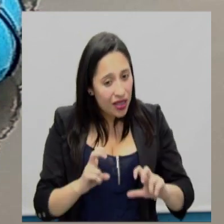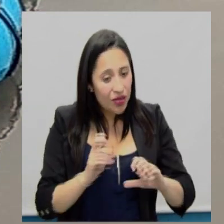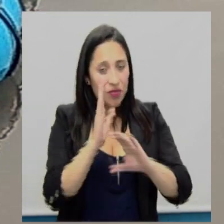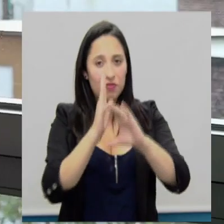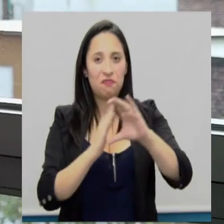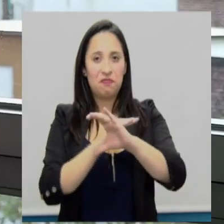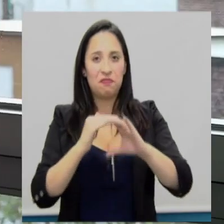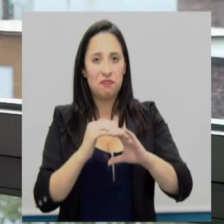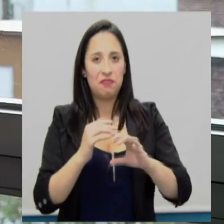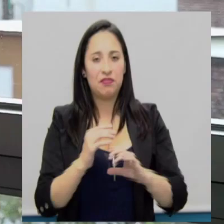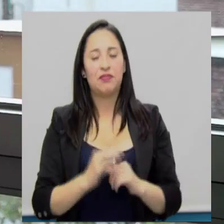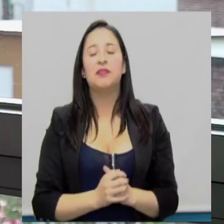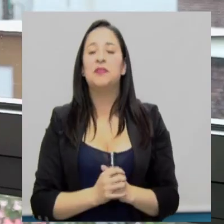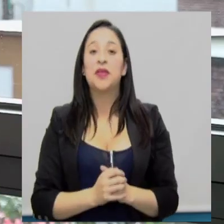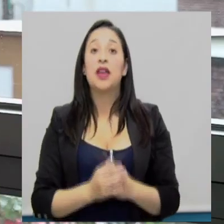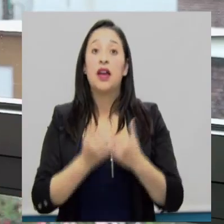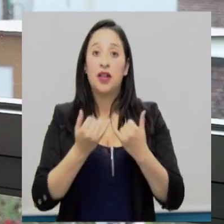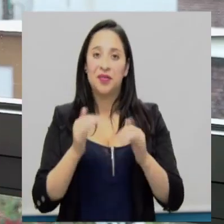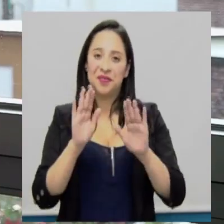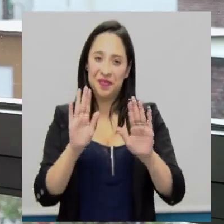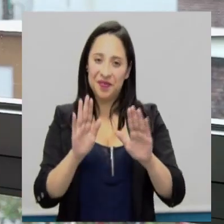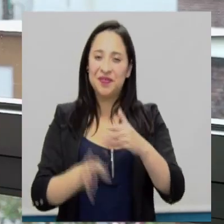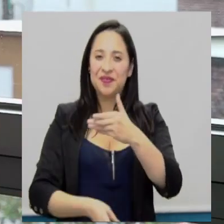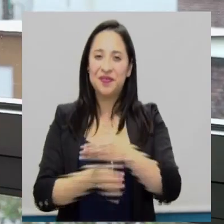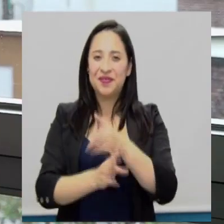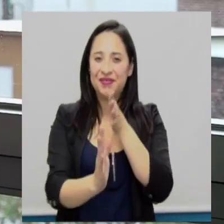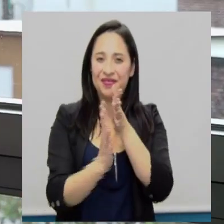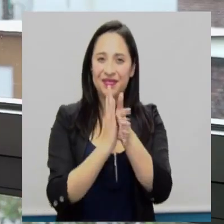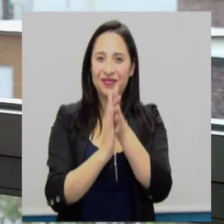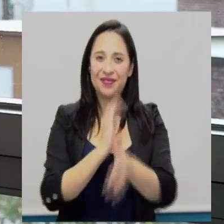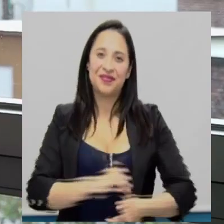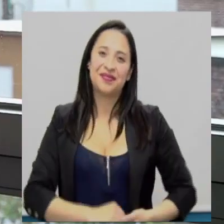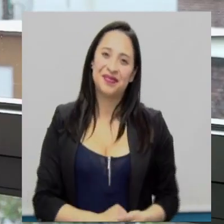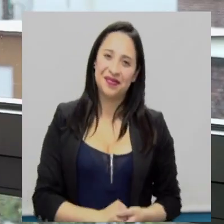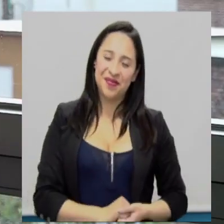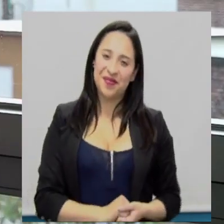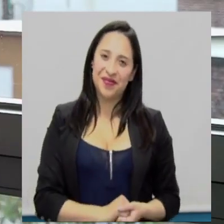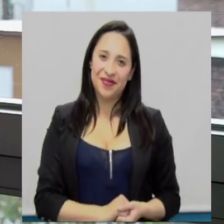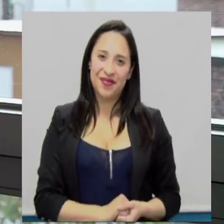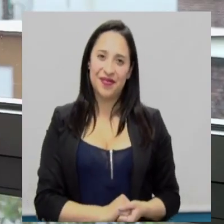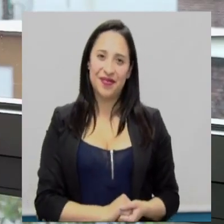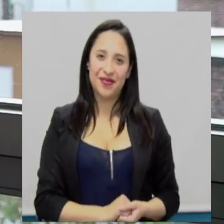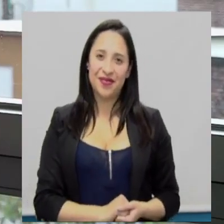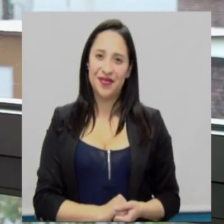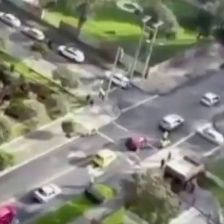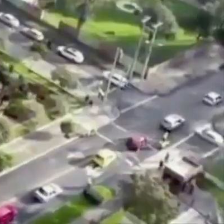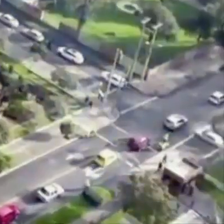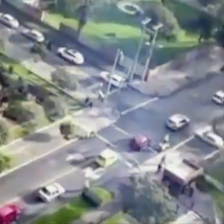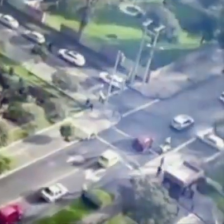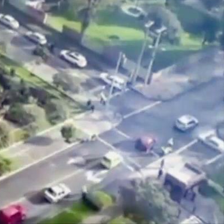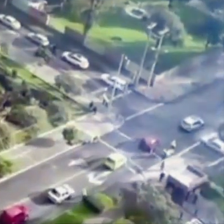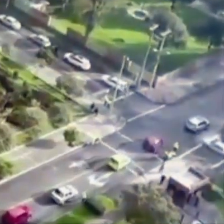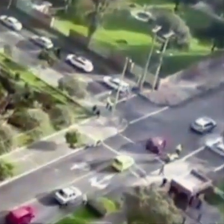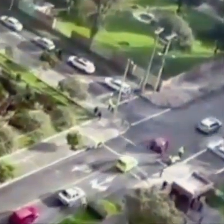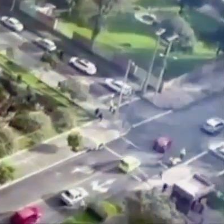Contraloría. Es momento de otra pausa en Todo Bajo Control y en segundos estaremos con ustedes.